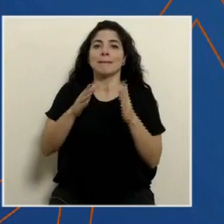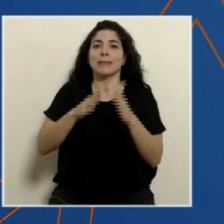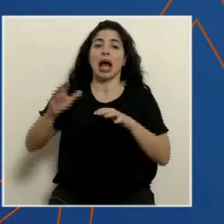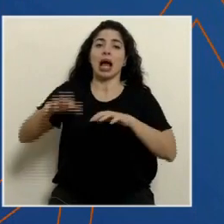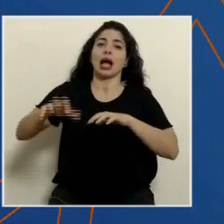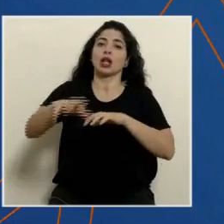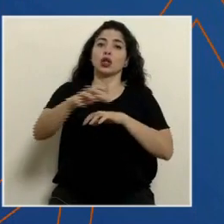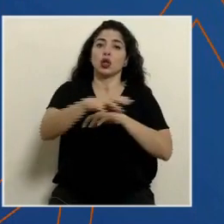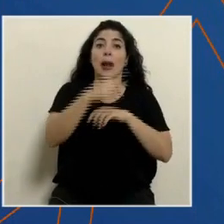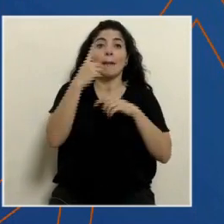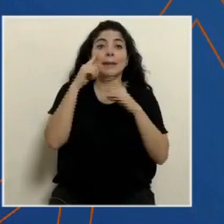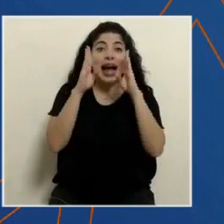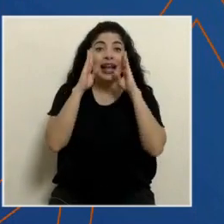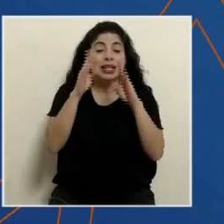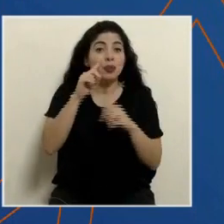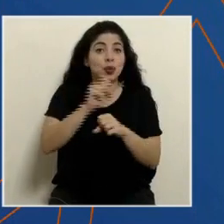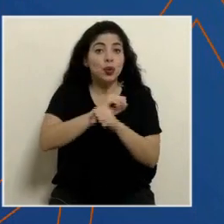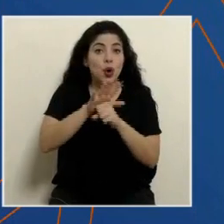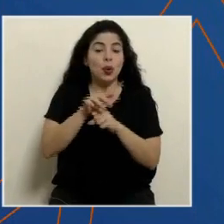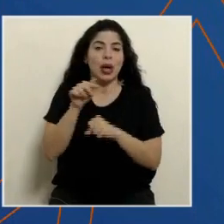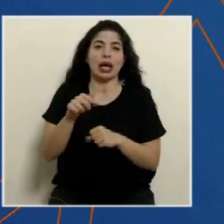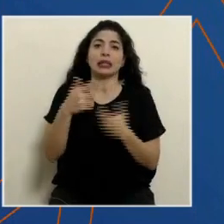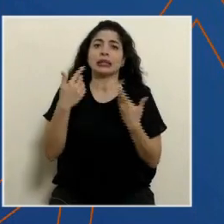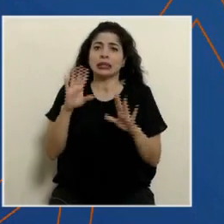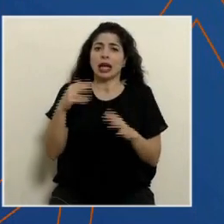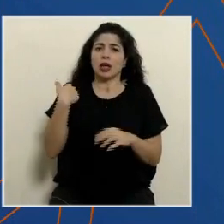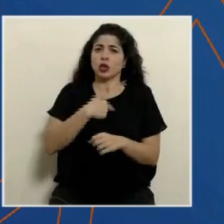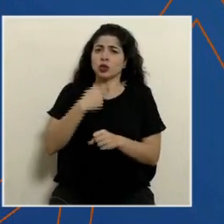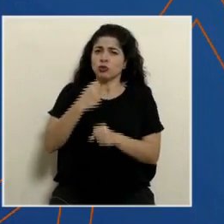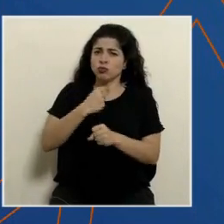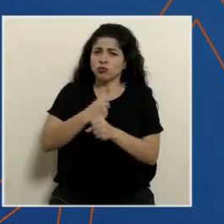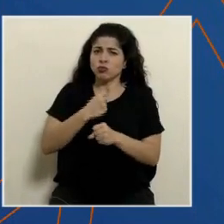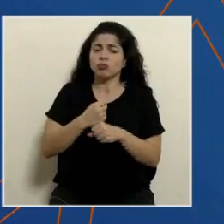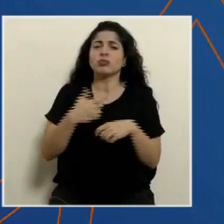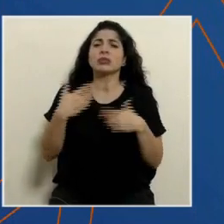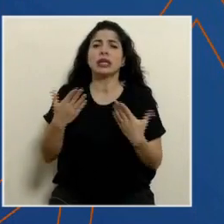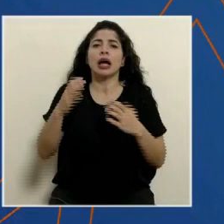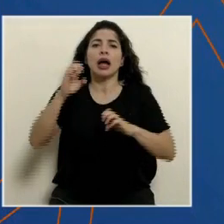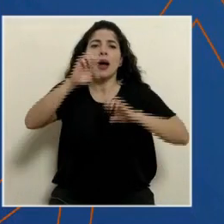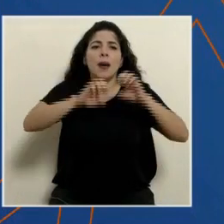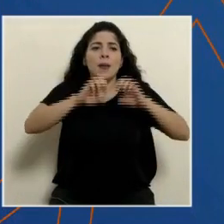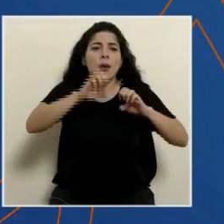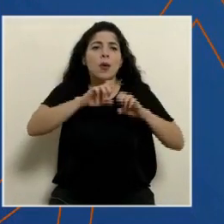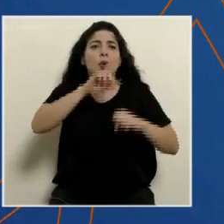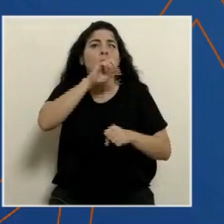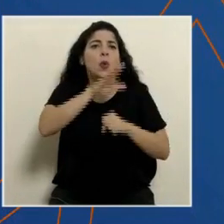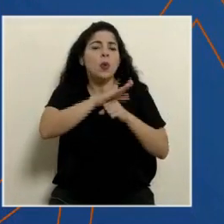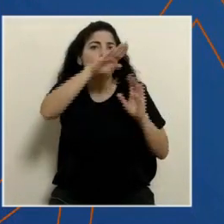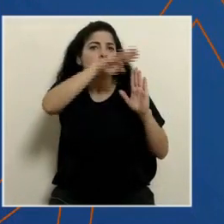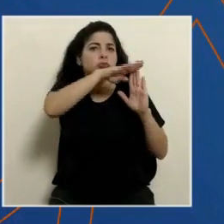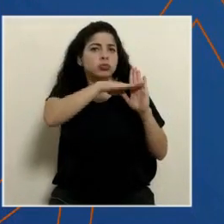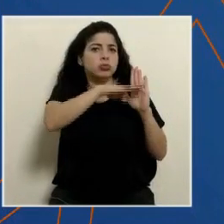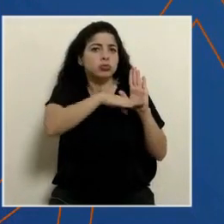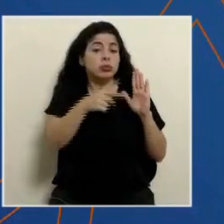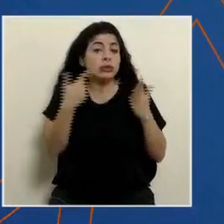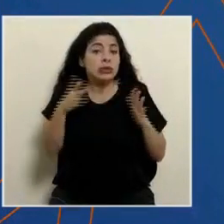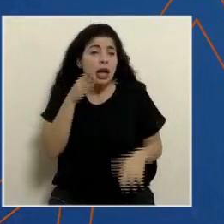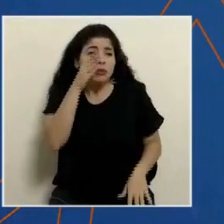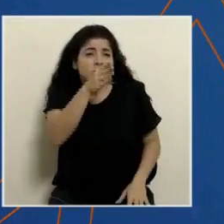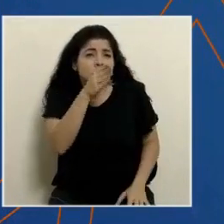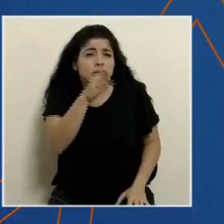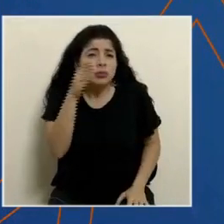de Atención por COVID-19. Hemos trabajado en la evaluación también del cumplimiento de medidas en más de